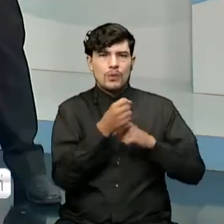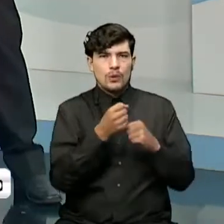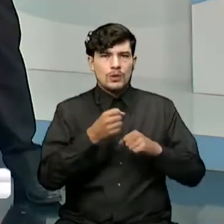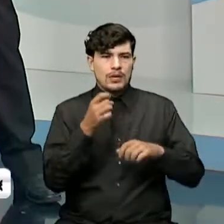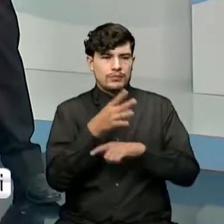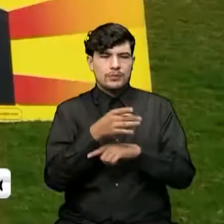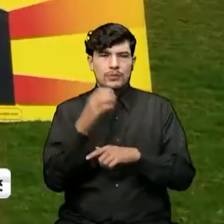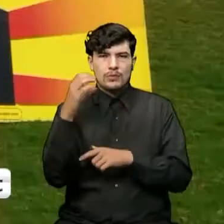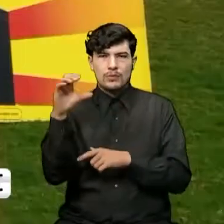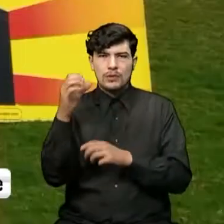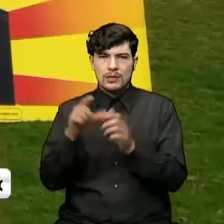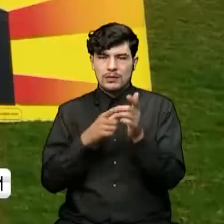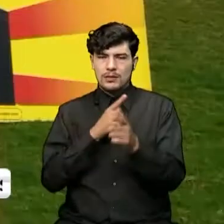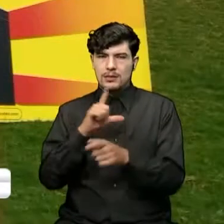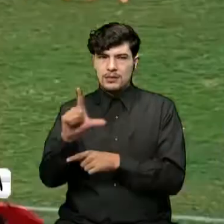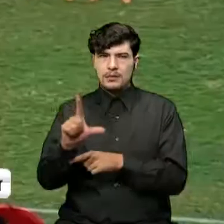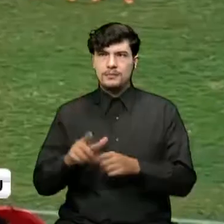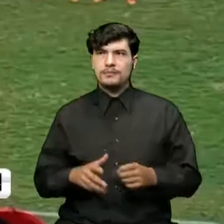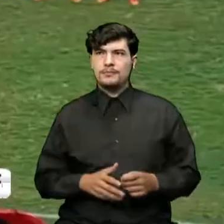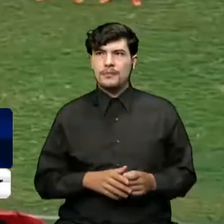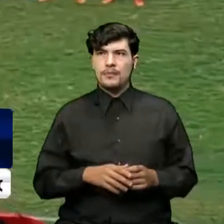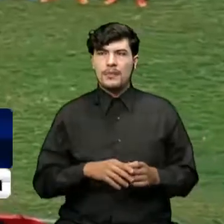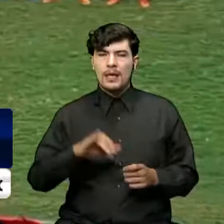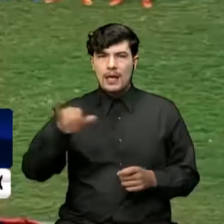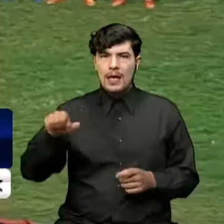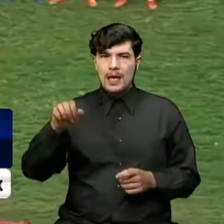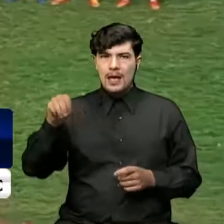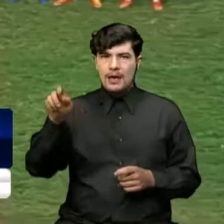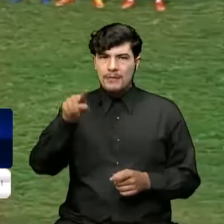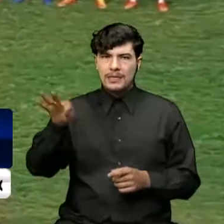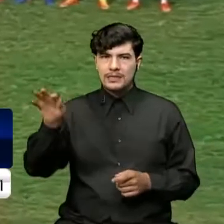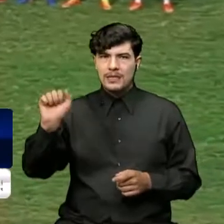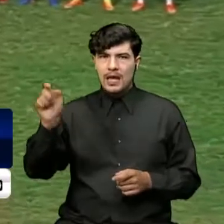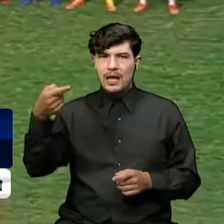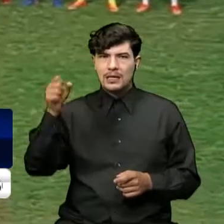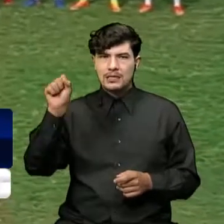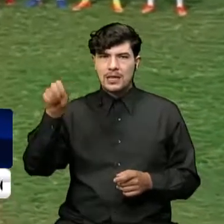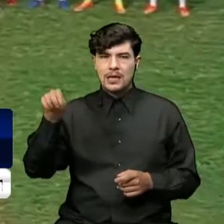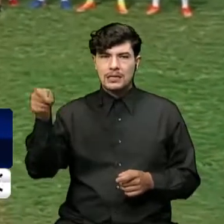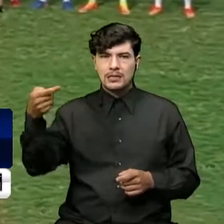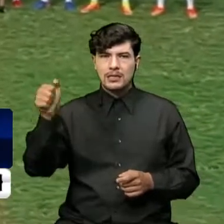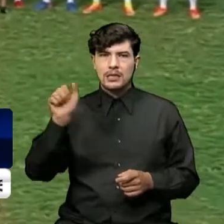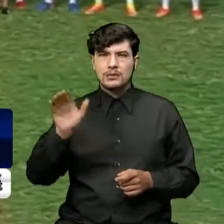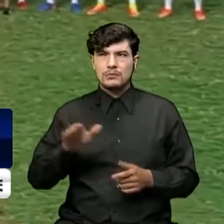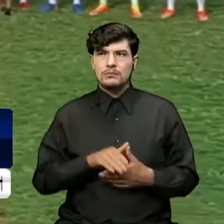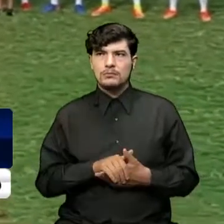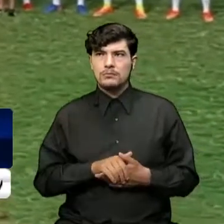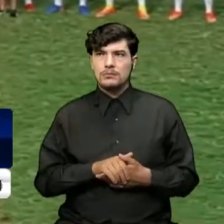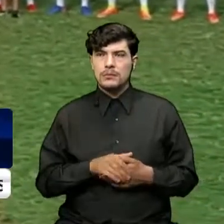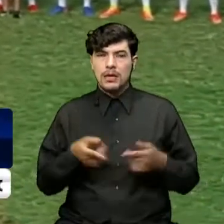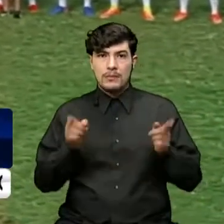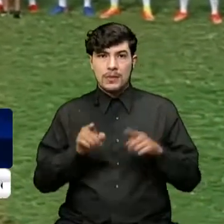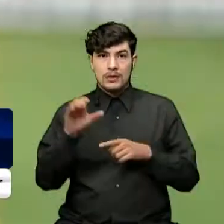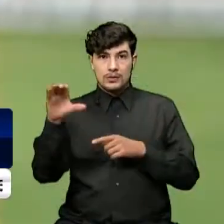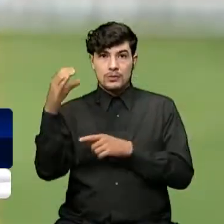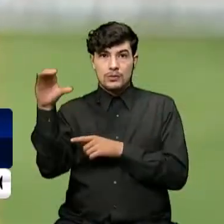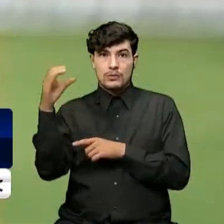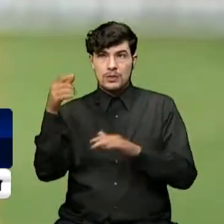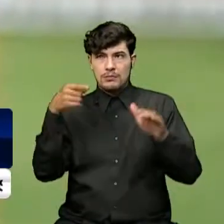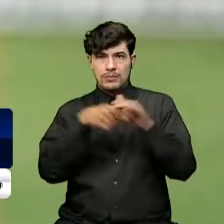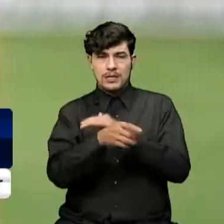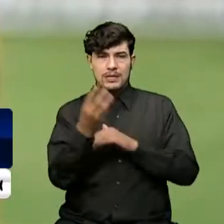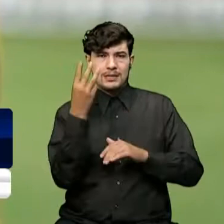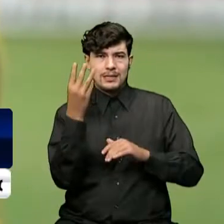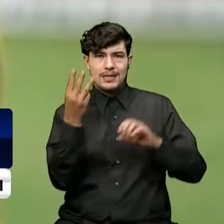colombia con anotaciones de jaime esta ganga castro y un doblete de jonathan agudelo cúcuta deportivo goleó